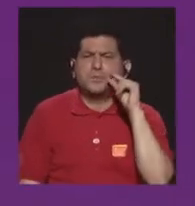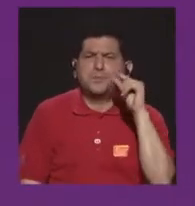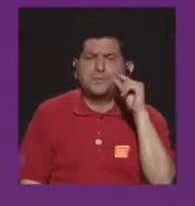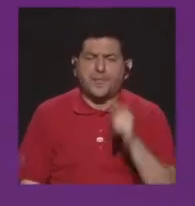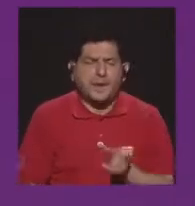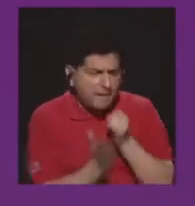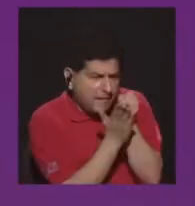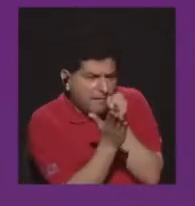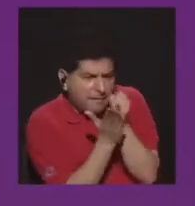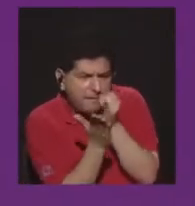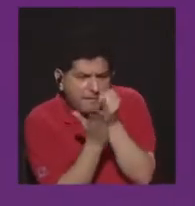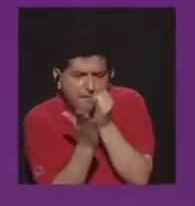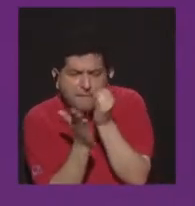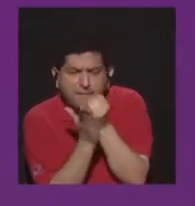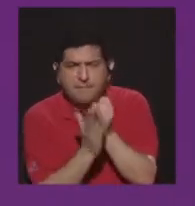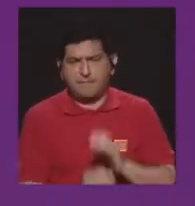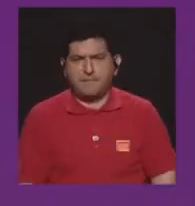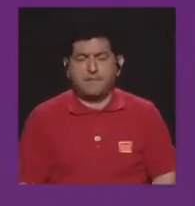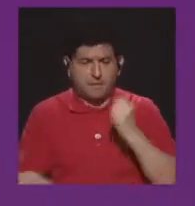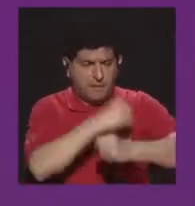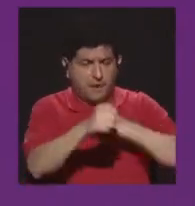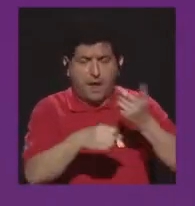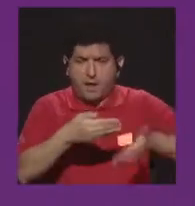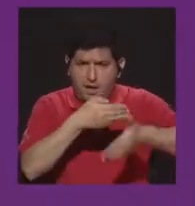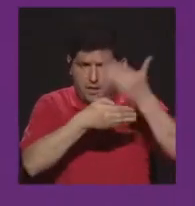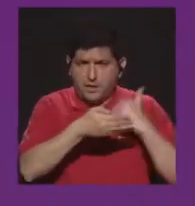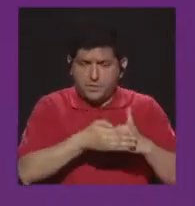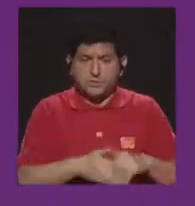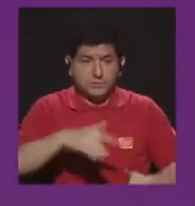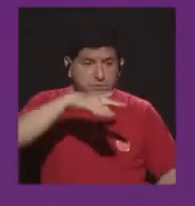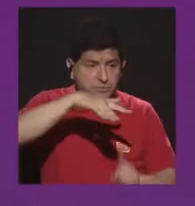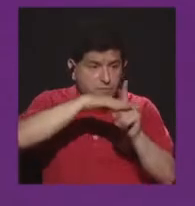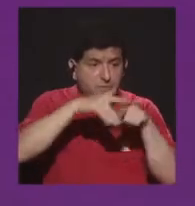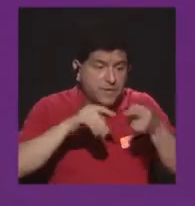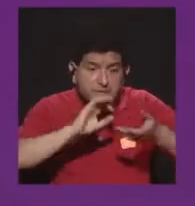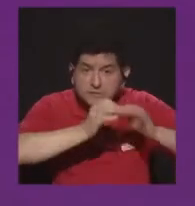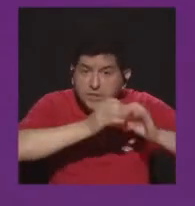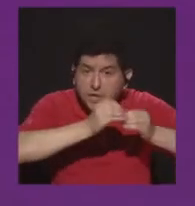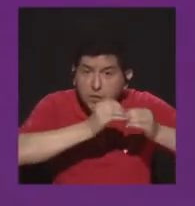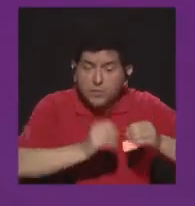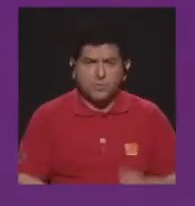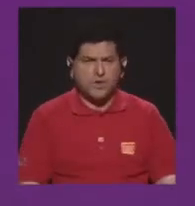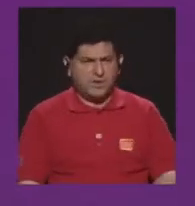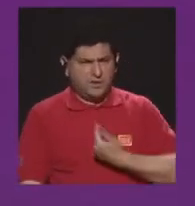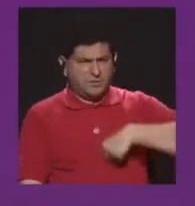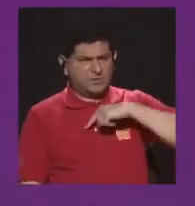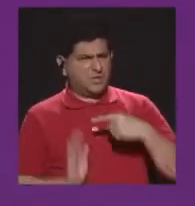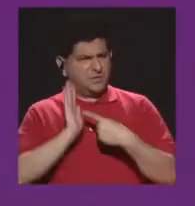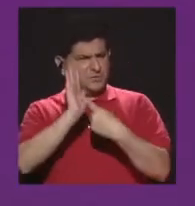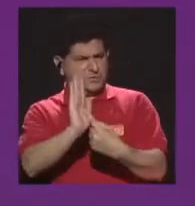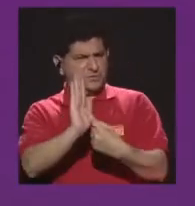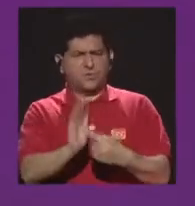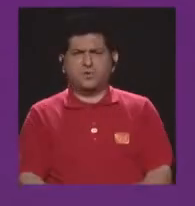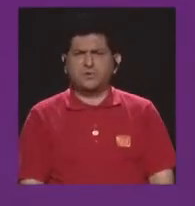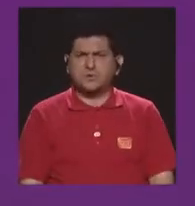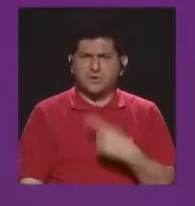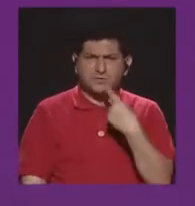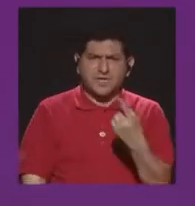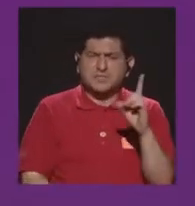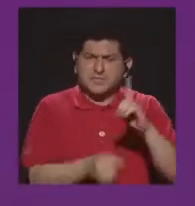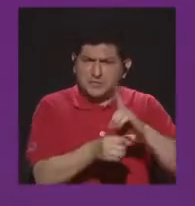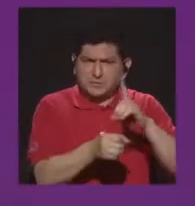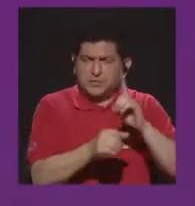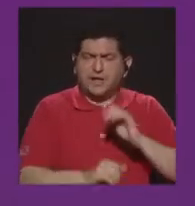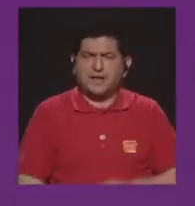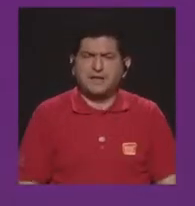una breve investigación muy brevísima hace unos años cuando empezaban a aparecer estos indicadores que nos daban cuenta, hoy lo planteaba una diputada,